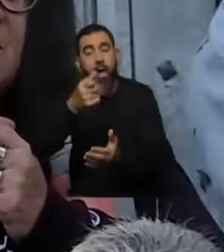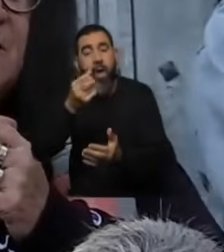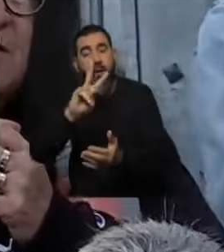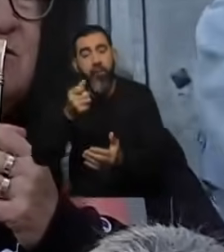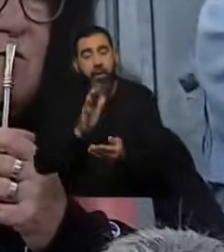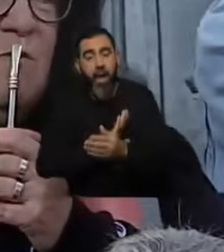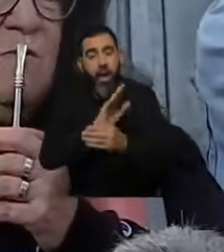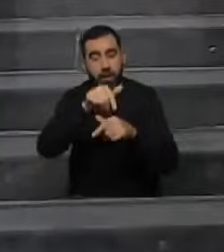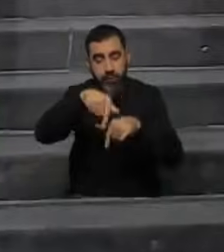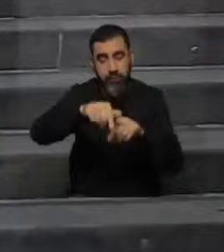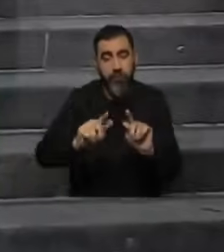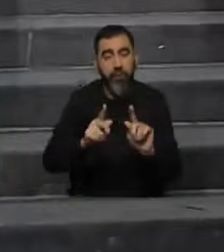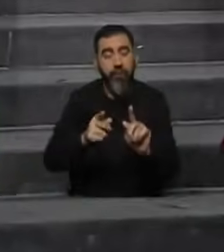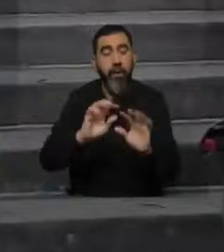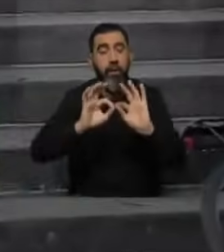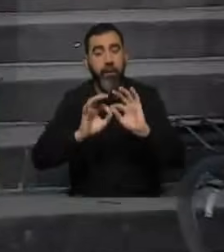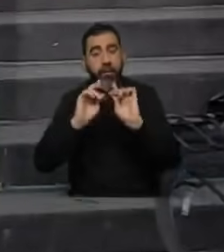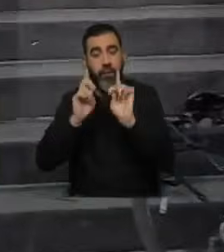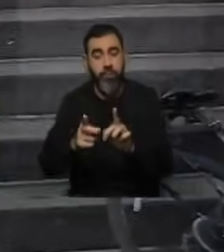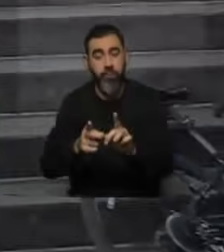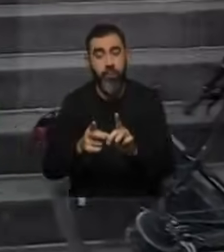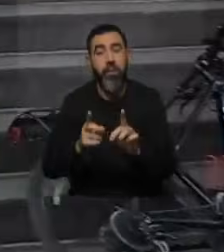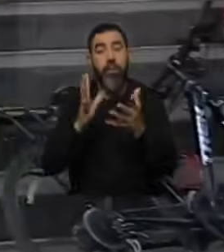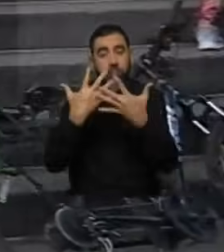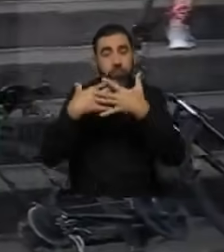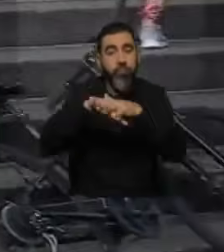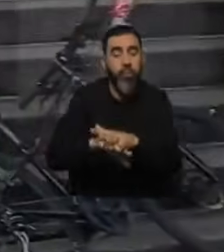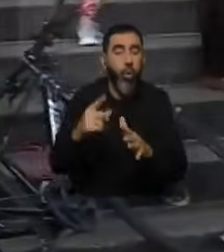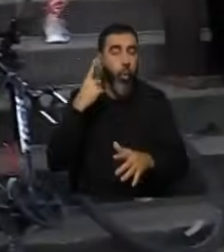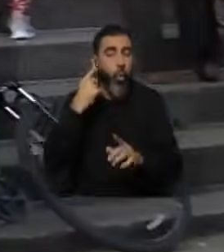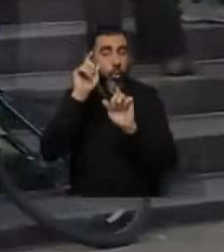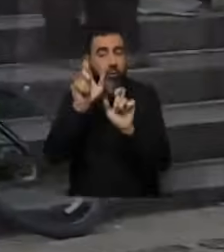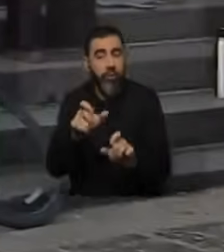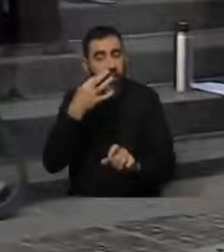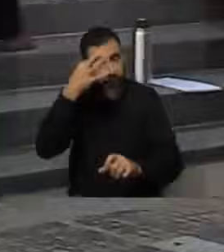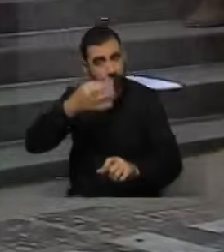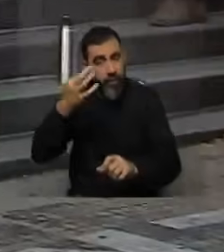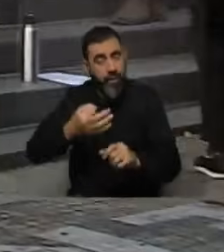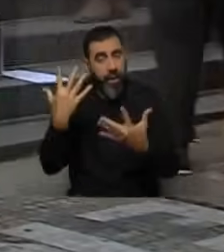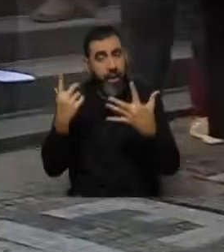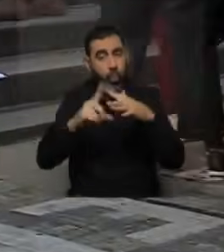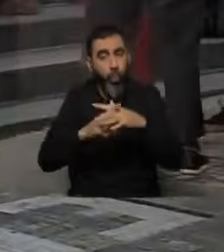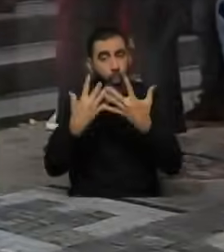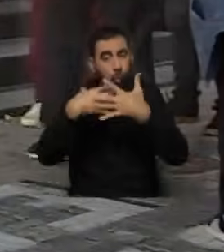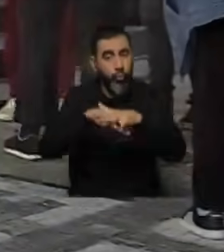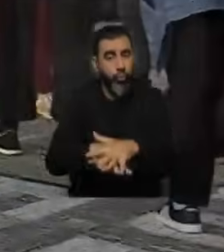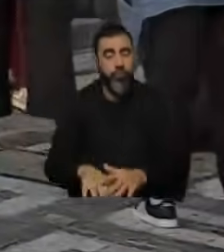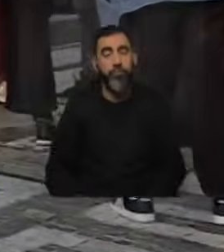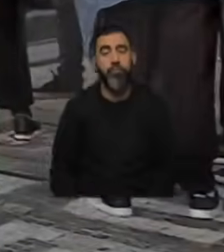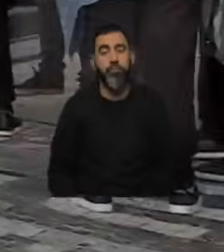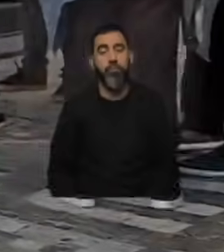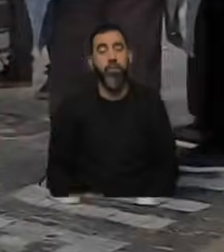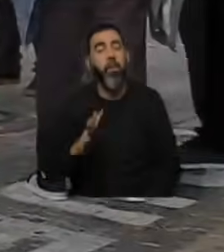que me brindó este espacio junto con las intérpretes y también el estar integrado con personas oyentes Eso es verdad Esa es la verdadera inclusión